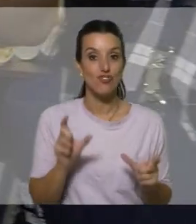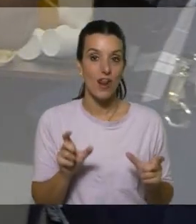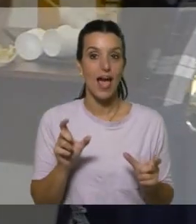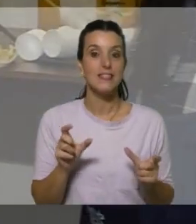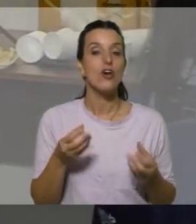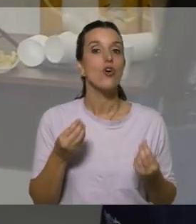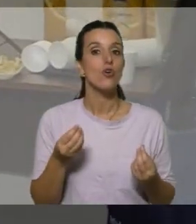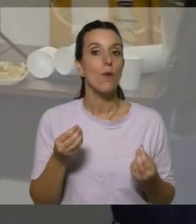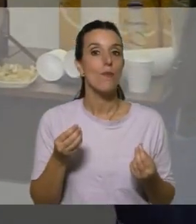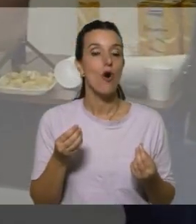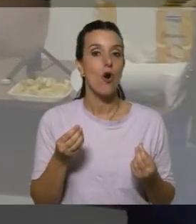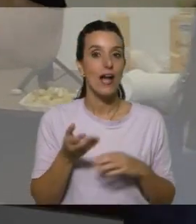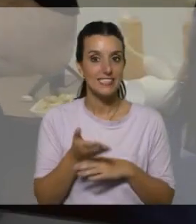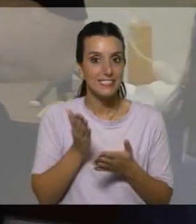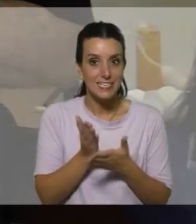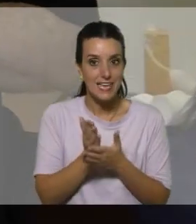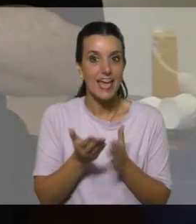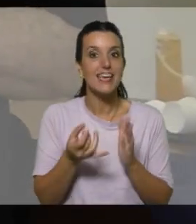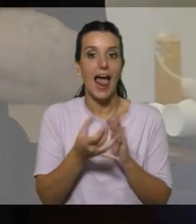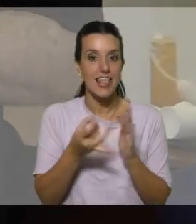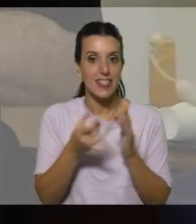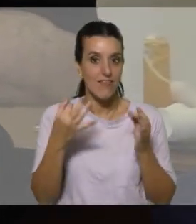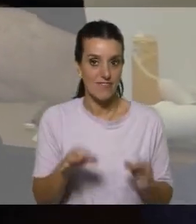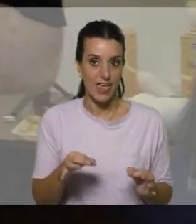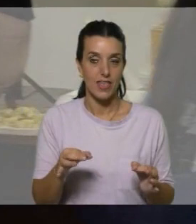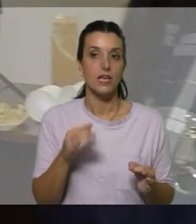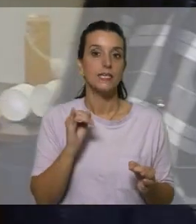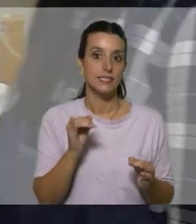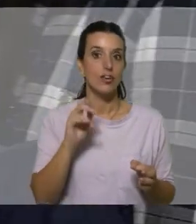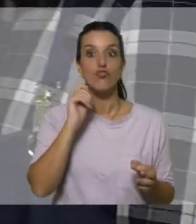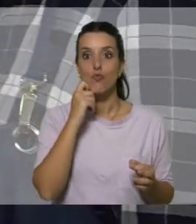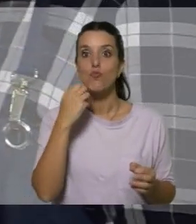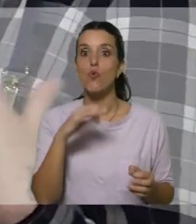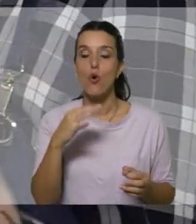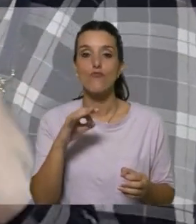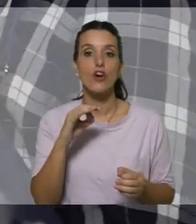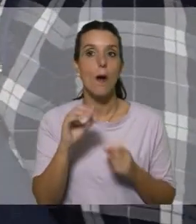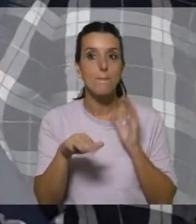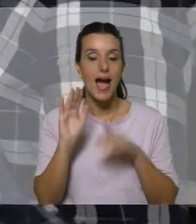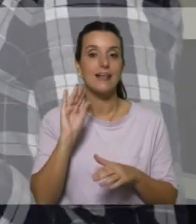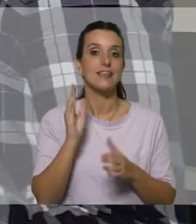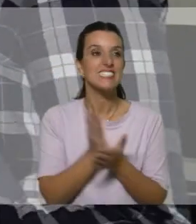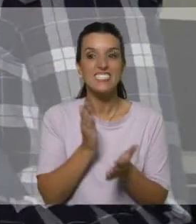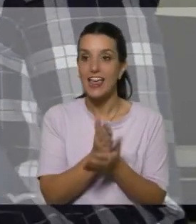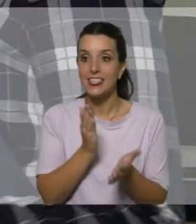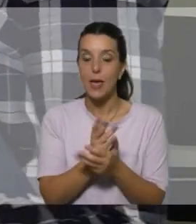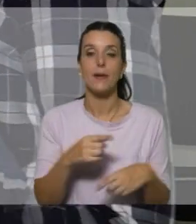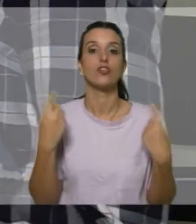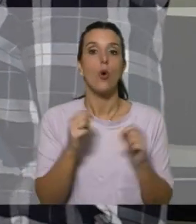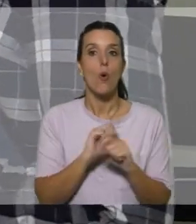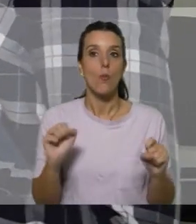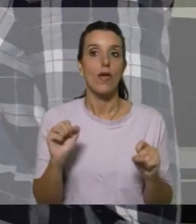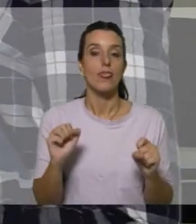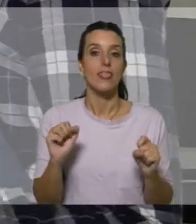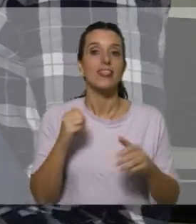lo está como exigiendo también una buena calidad con el café, ¿no? Sí, eso es buenísimo. O sea, cada vez cuando sean más exigentes, para nosotros nos permite poder, en la